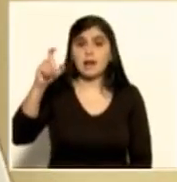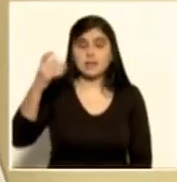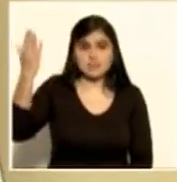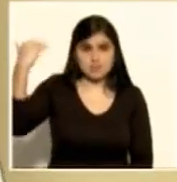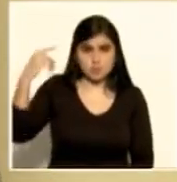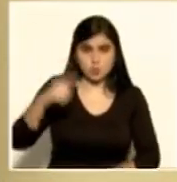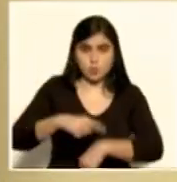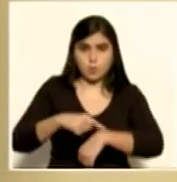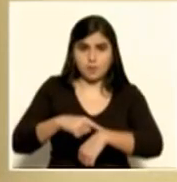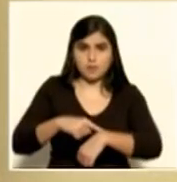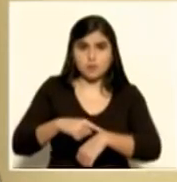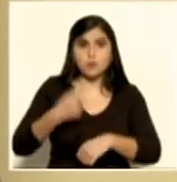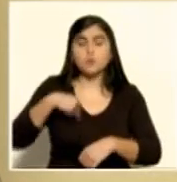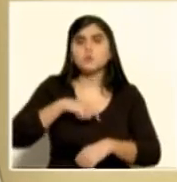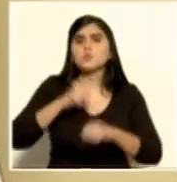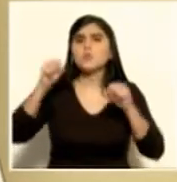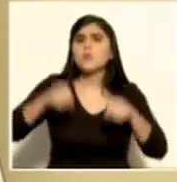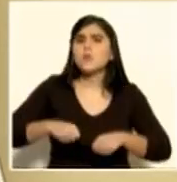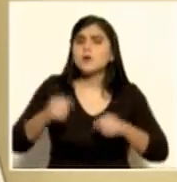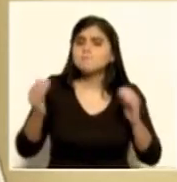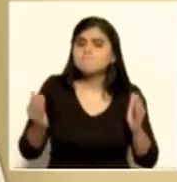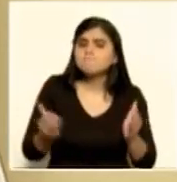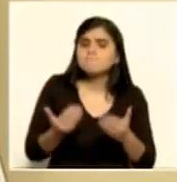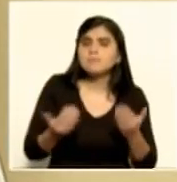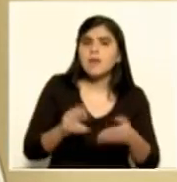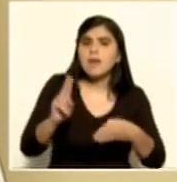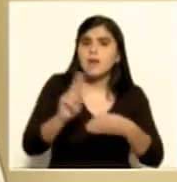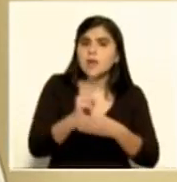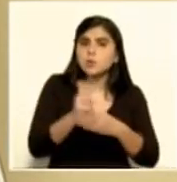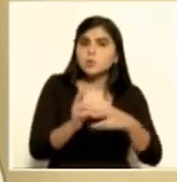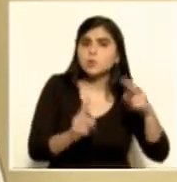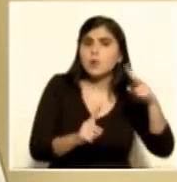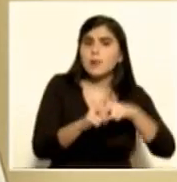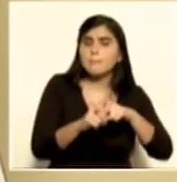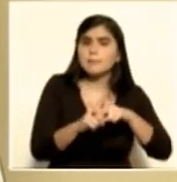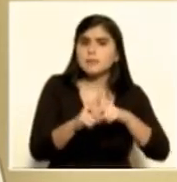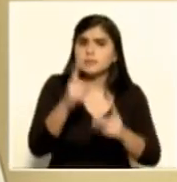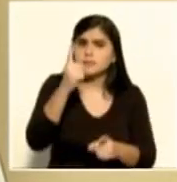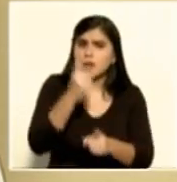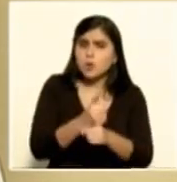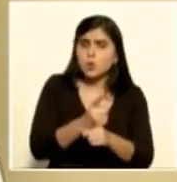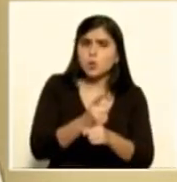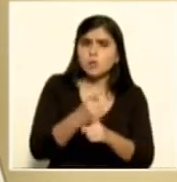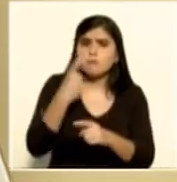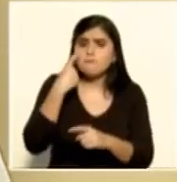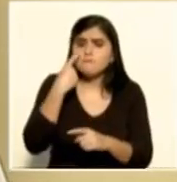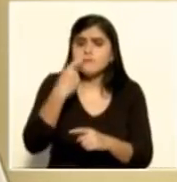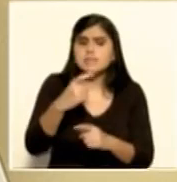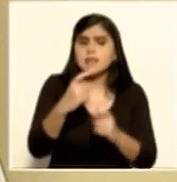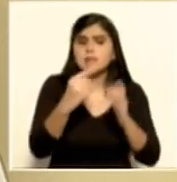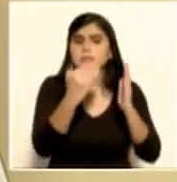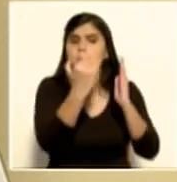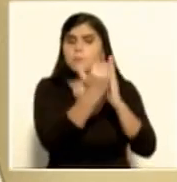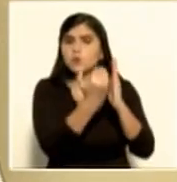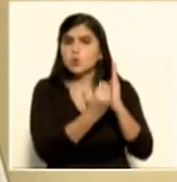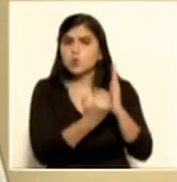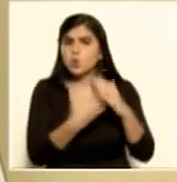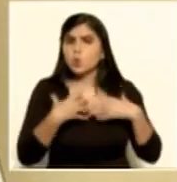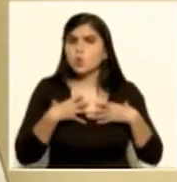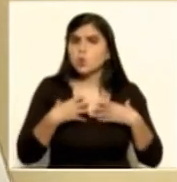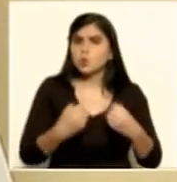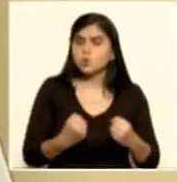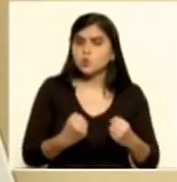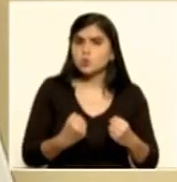momento, podamos incentivar el uso y la aplicación y la correcta fiscalización de protocolos sanitarios, que son